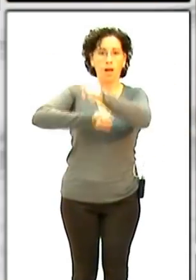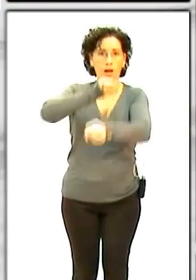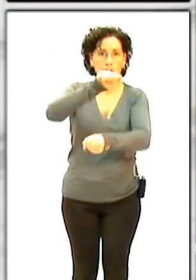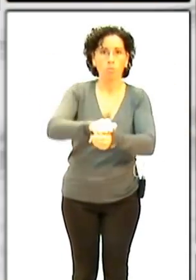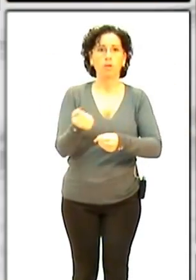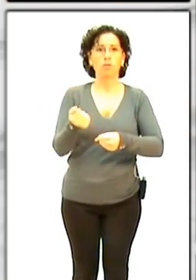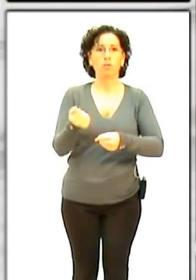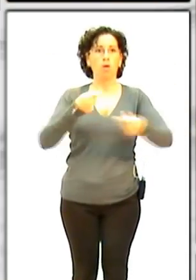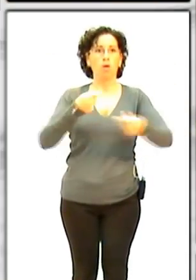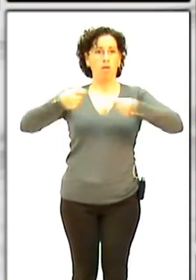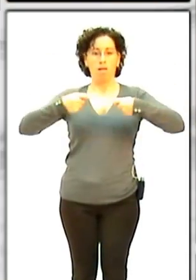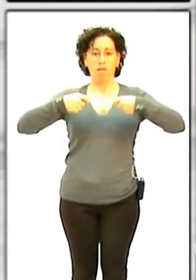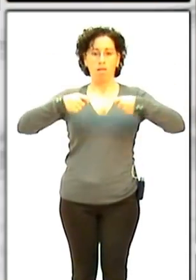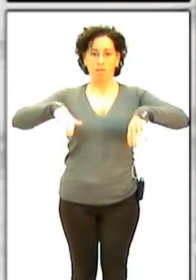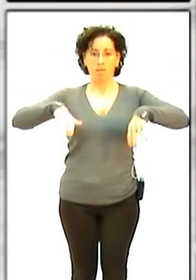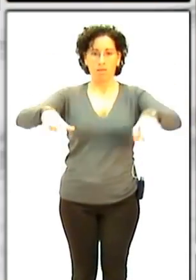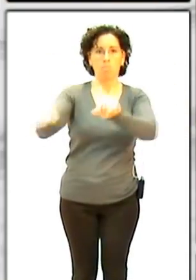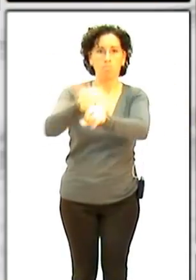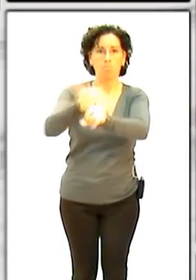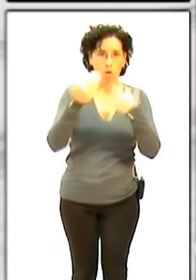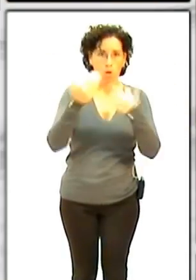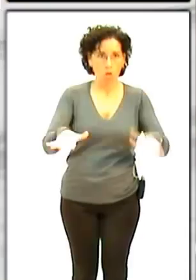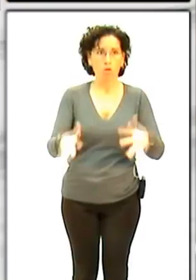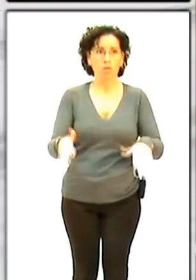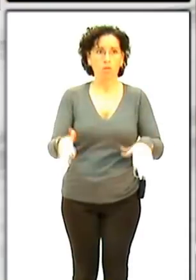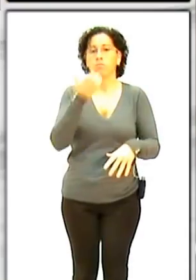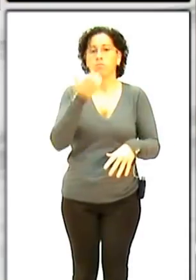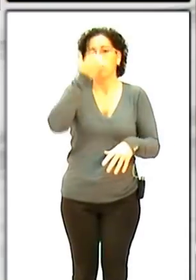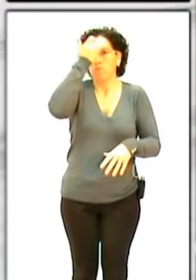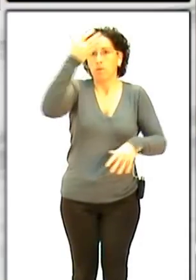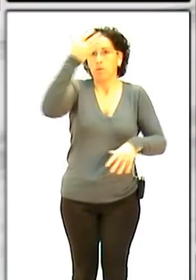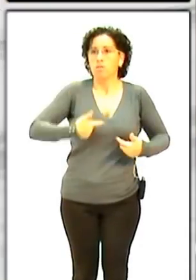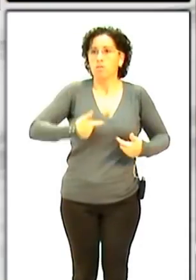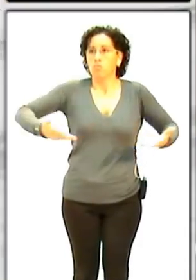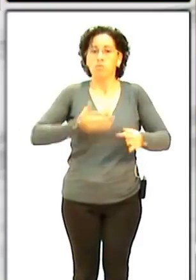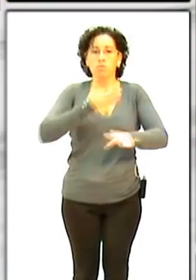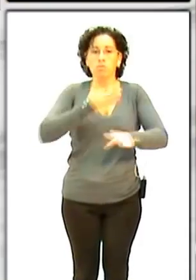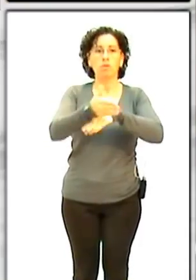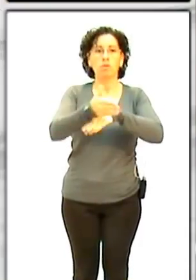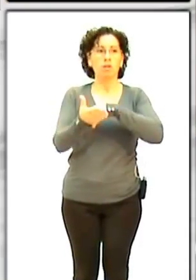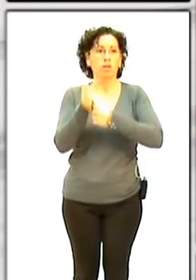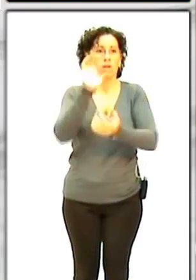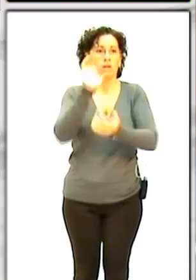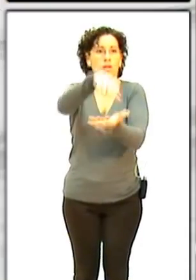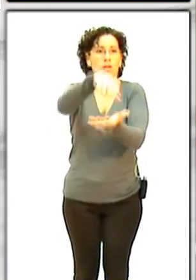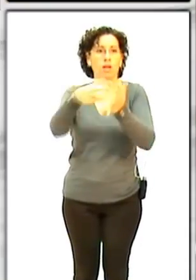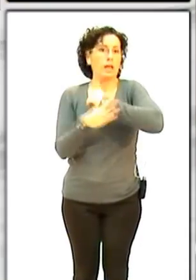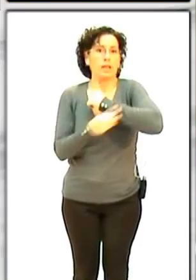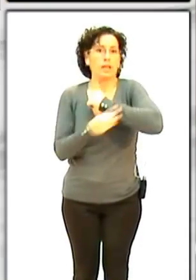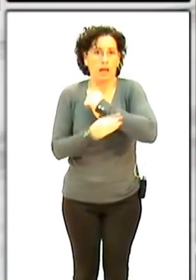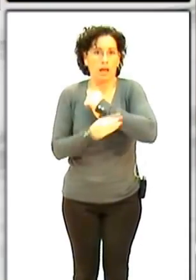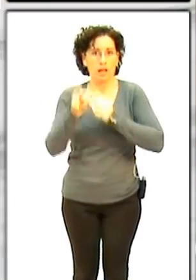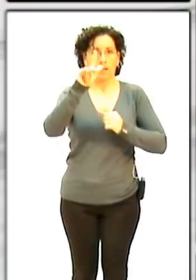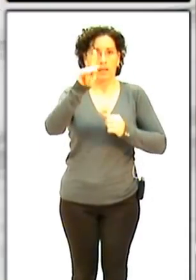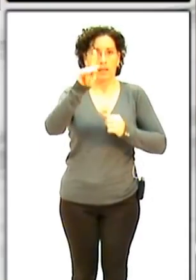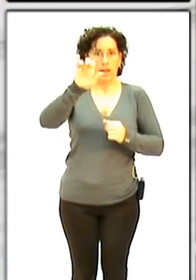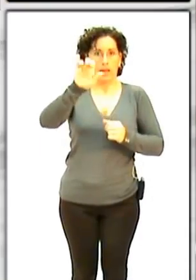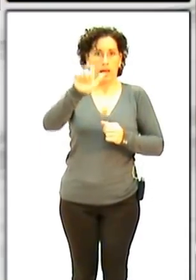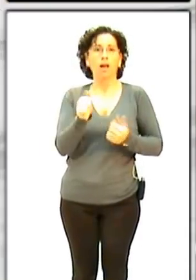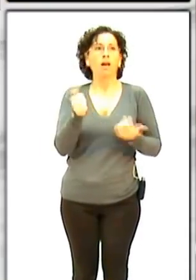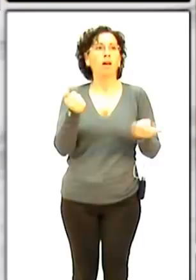ubicar tiendas. Di tú que vas a IKEA y por algún tipo de discapacidad no puedes